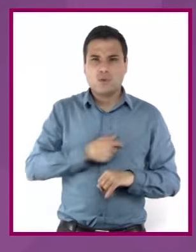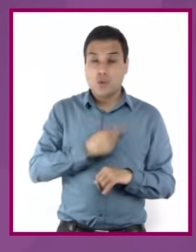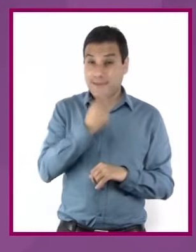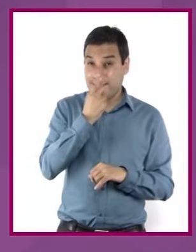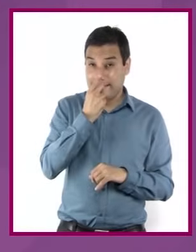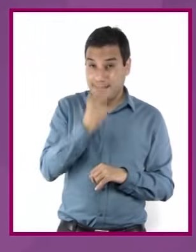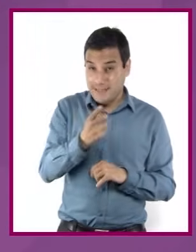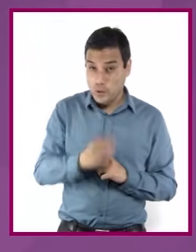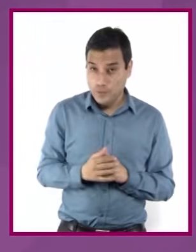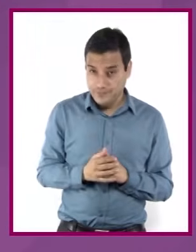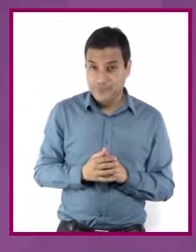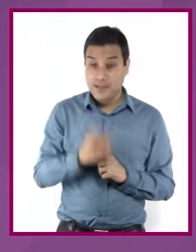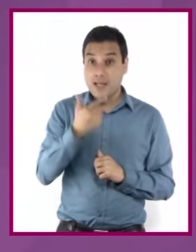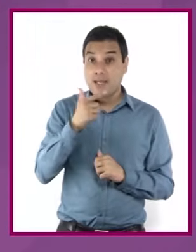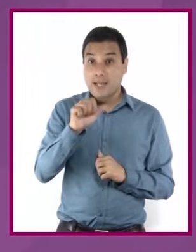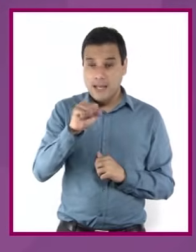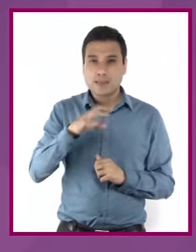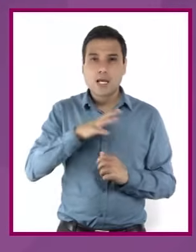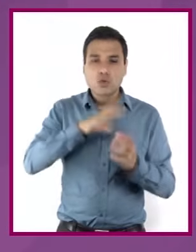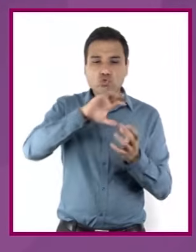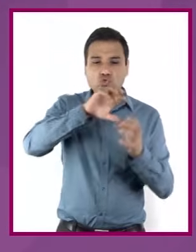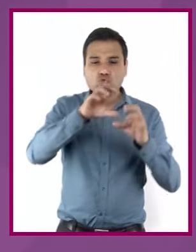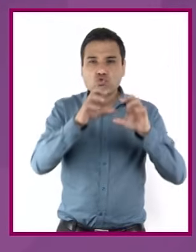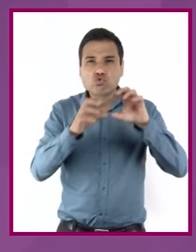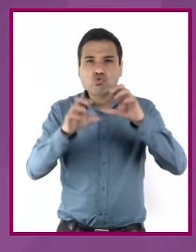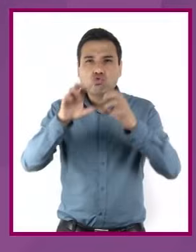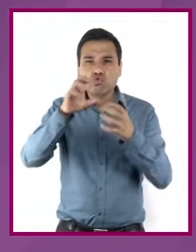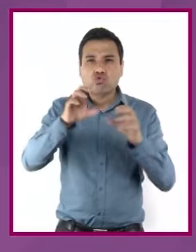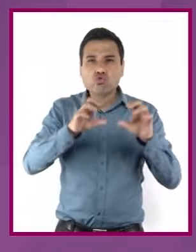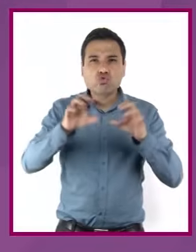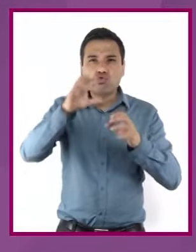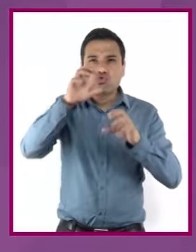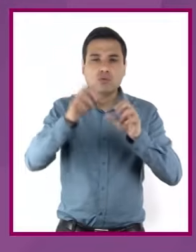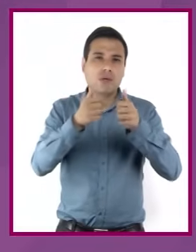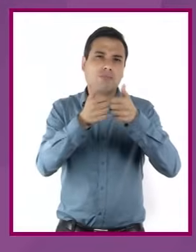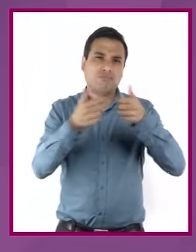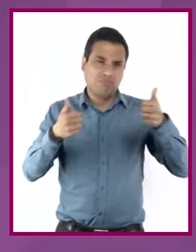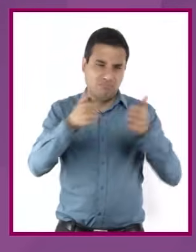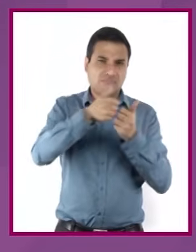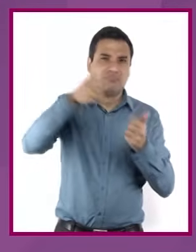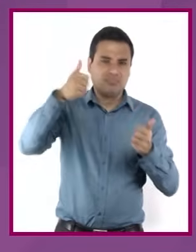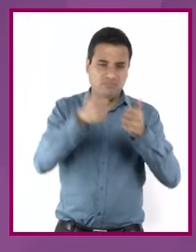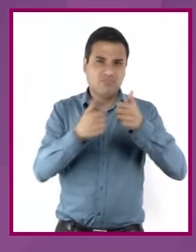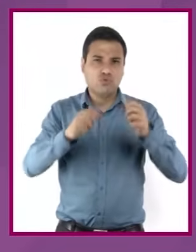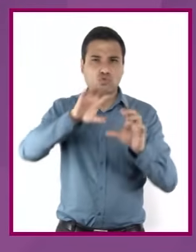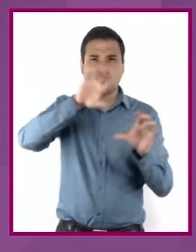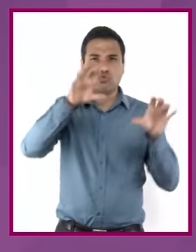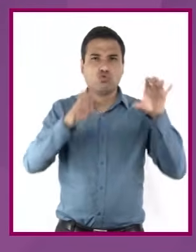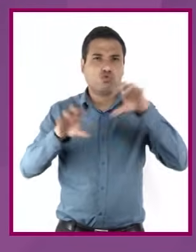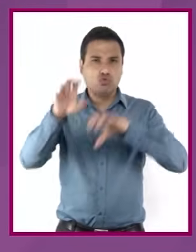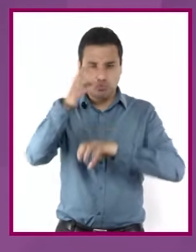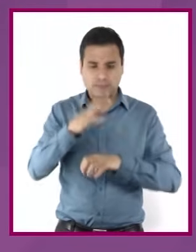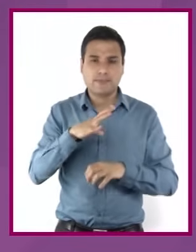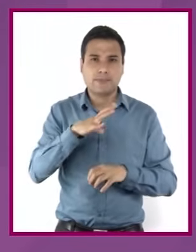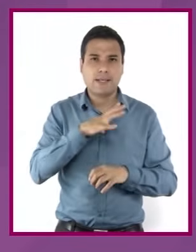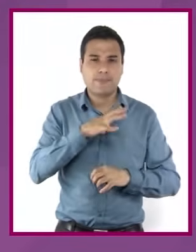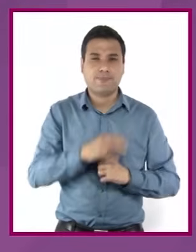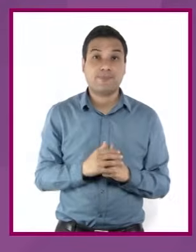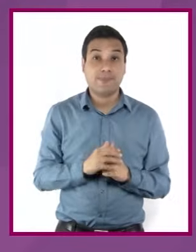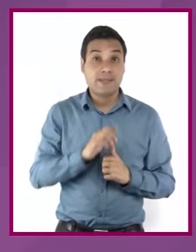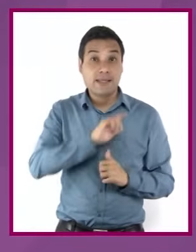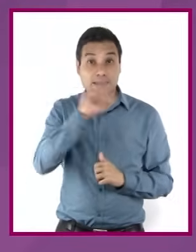de pequeñas partículas esféricas en movimiento, separadas por distancias mayores al valor de su diámetro.